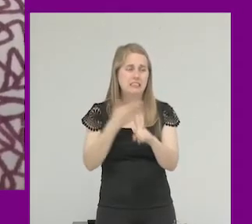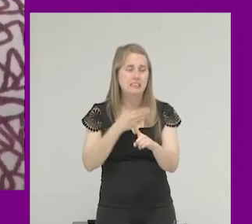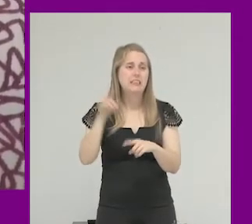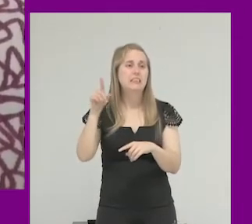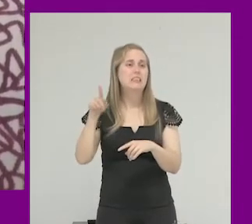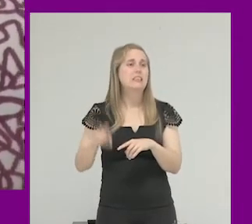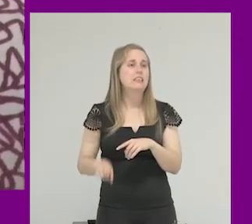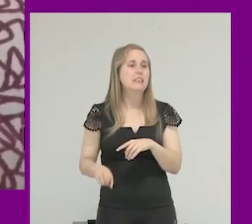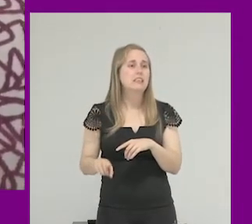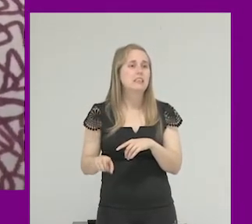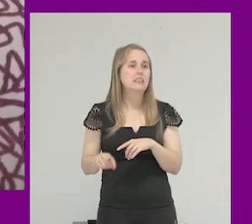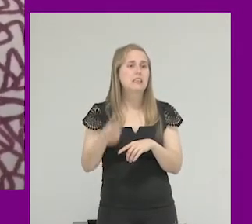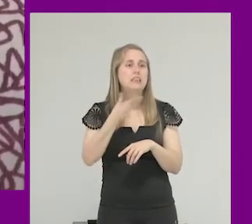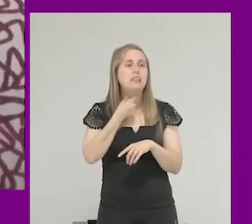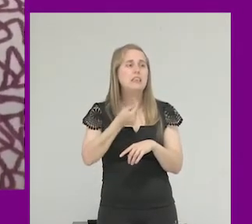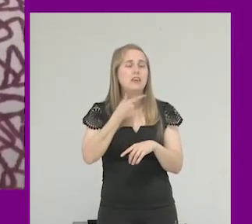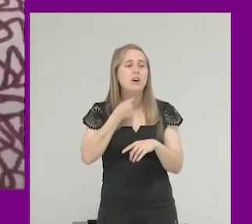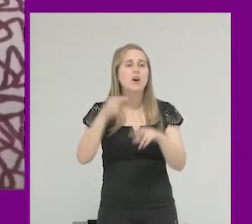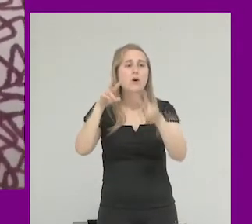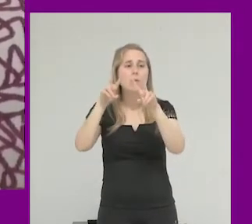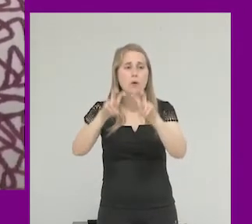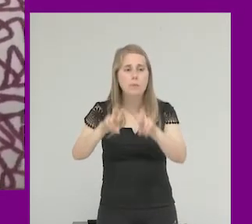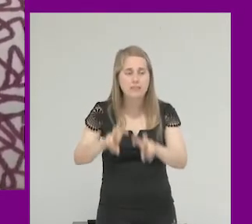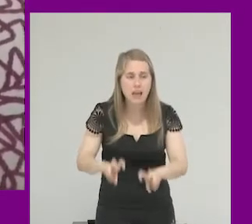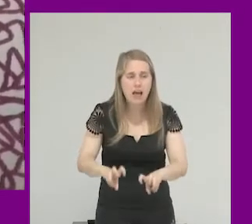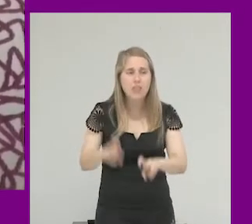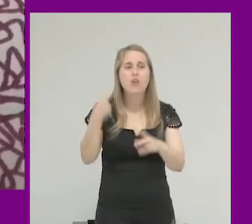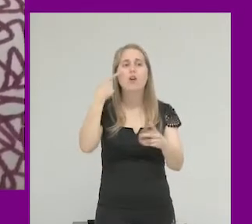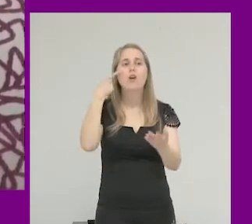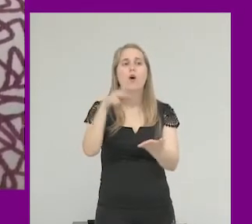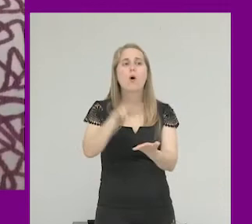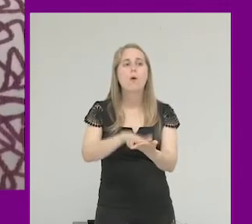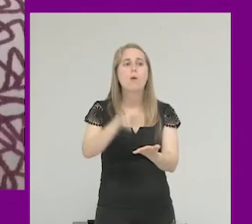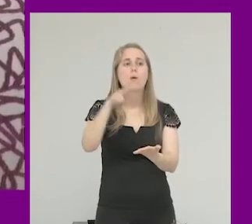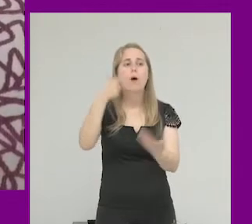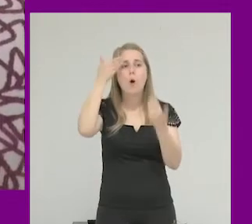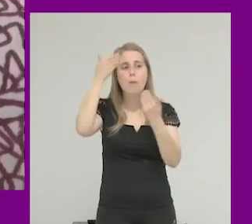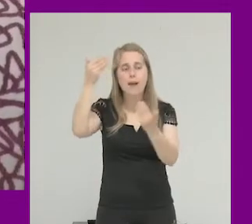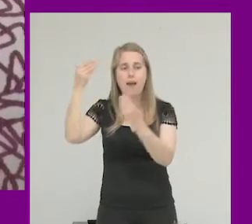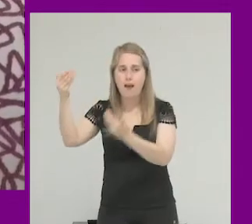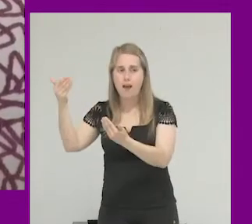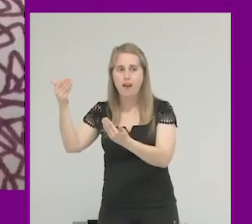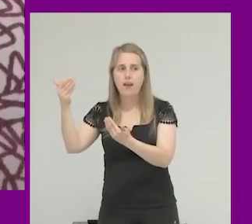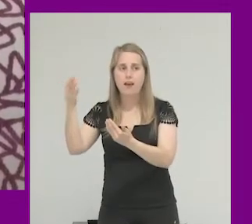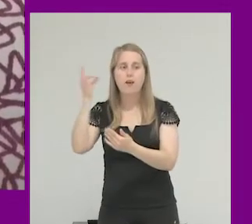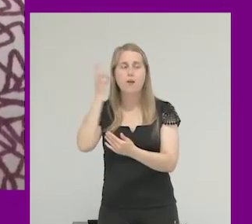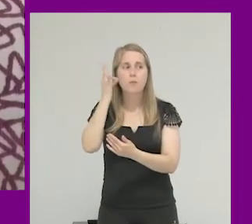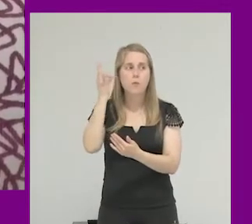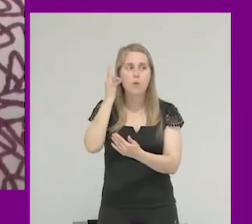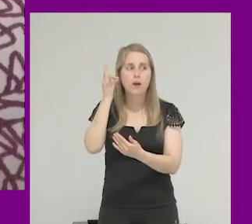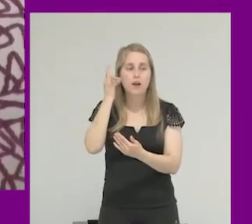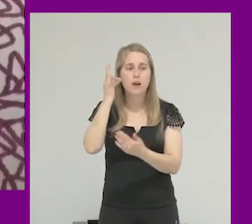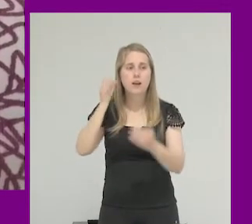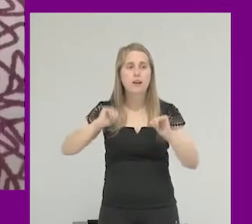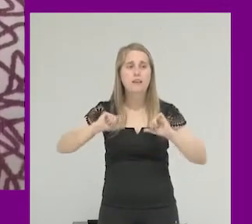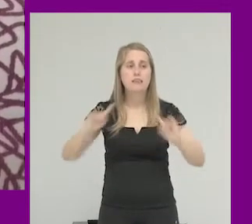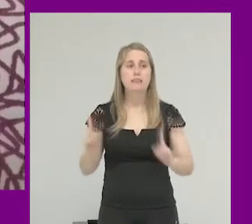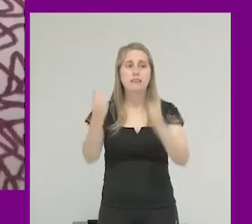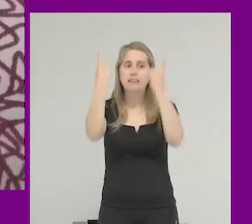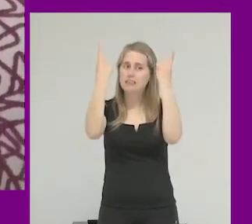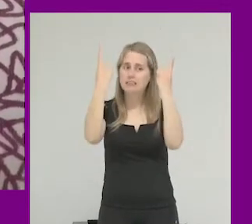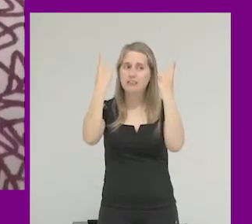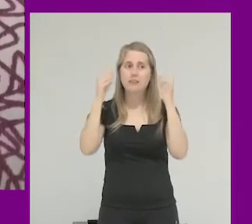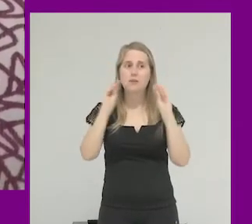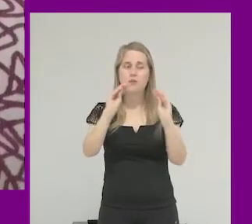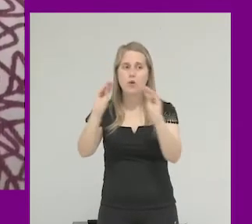gustaría que esta investigación fuera un reconocimiento y un homenaje a las mujeres pioneras de las formaciones